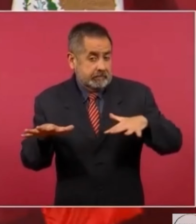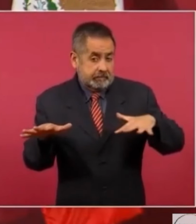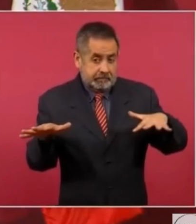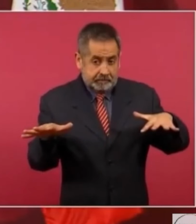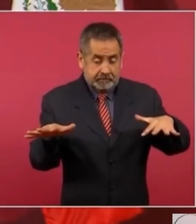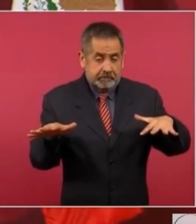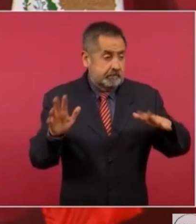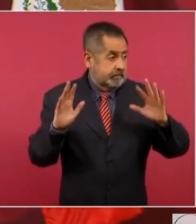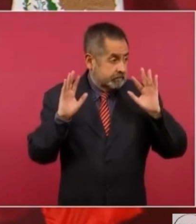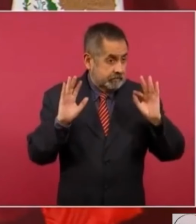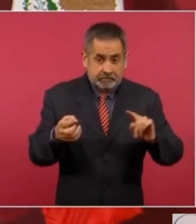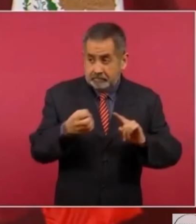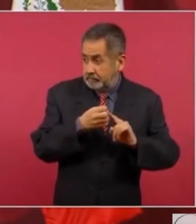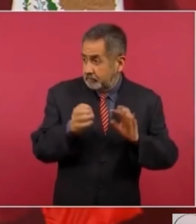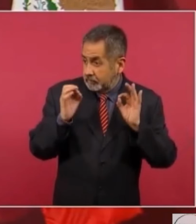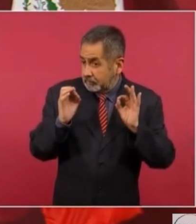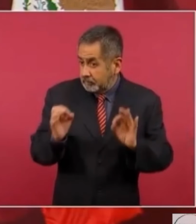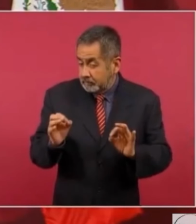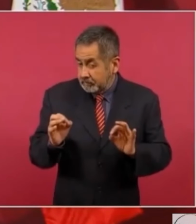ordenados,